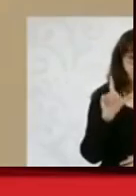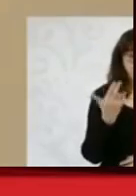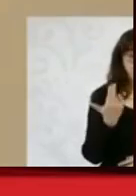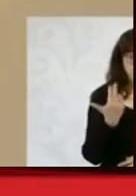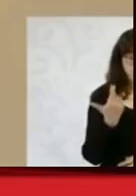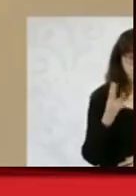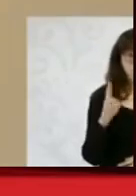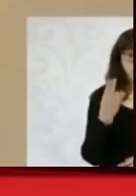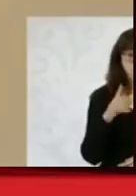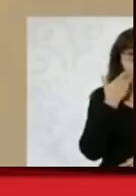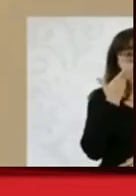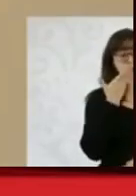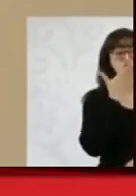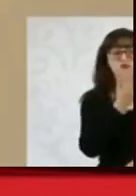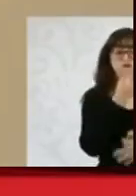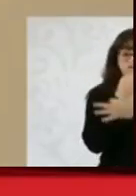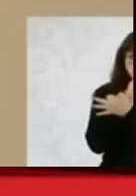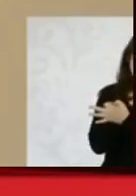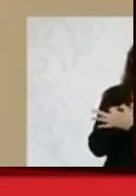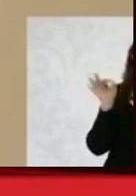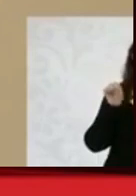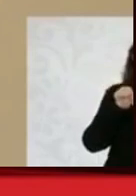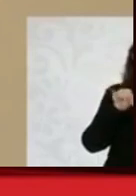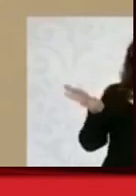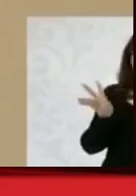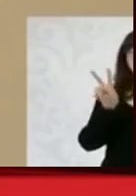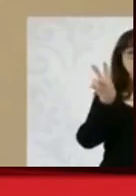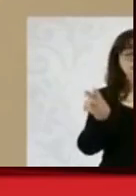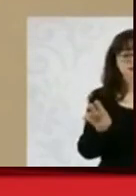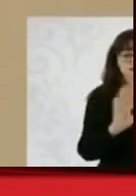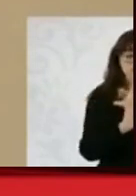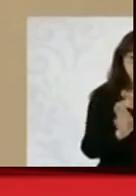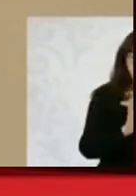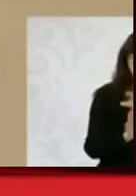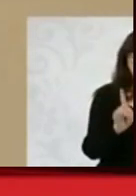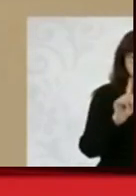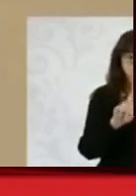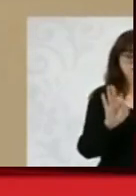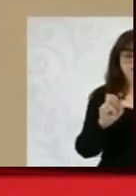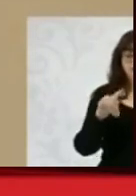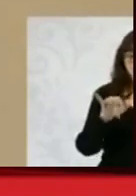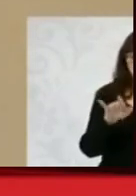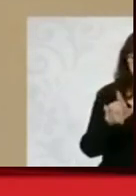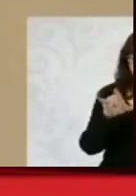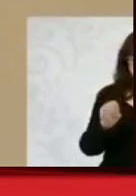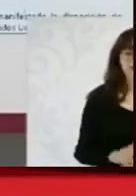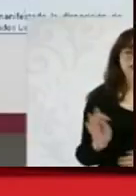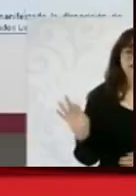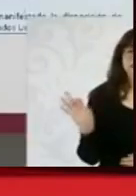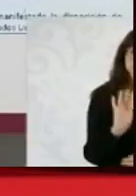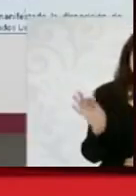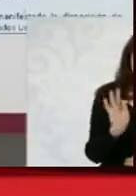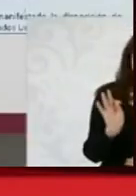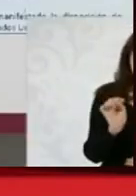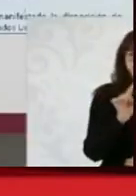vuelta al mundo. Claudia Sheinbaum, la líder política de México, ha respondido de manera contundente a Donald Trump. Y